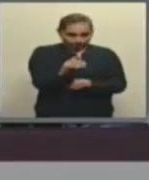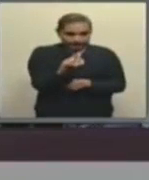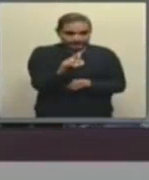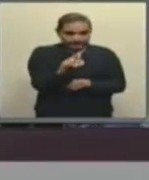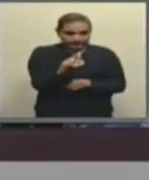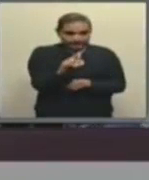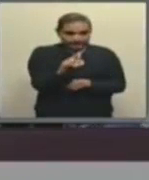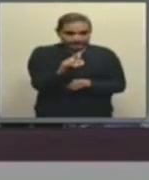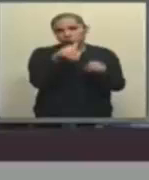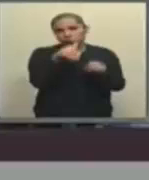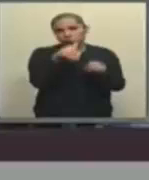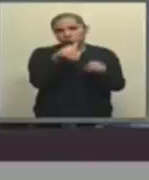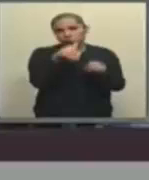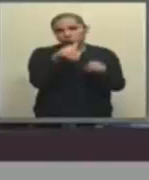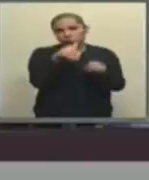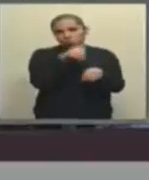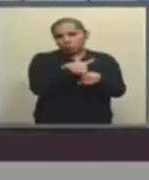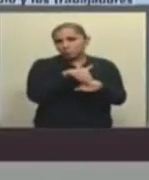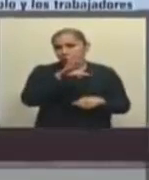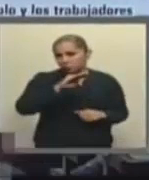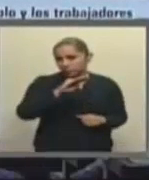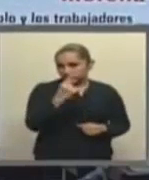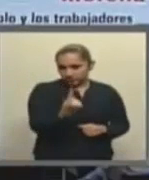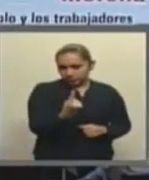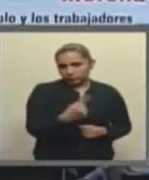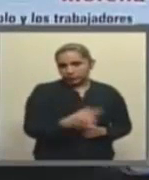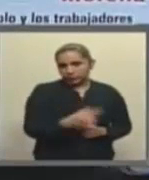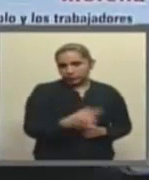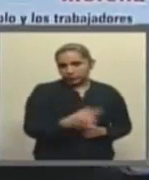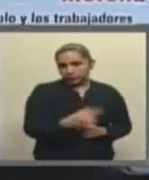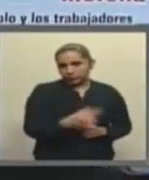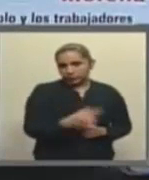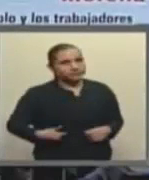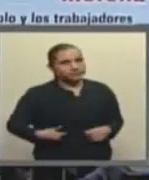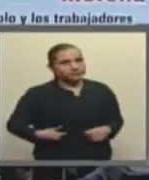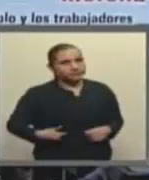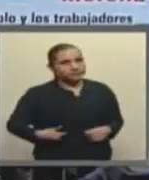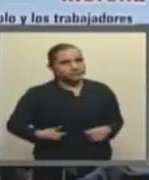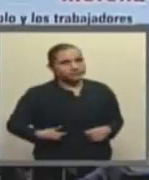del artículo 91. ¿Es cuánto, señor presidente?